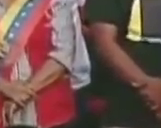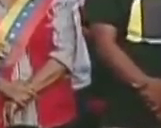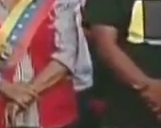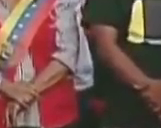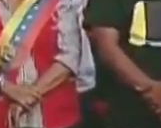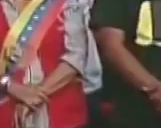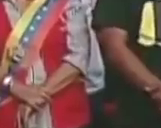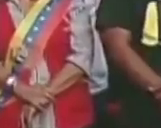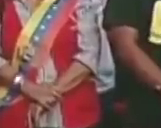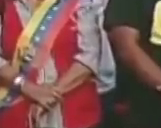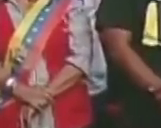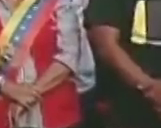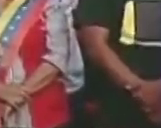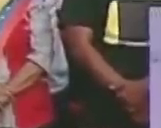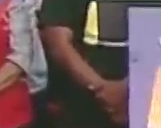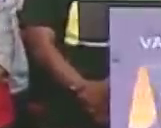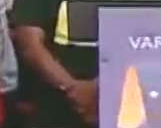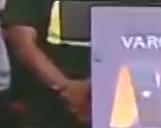Tenemos nuestro pecho al mar.